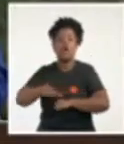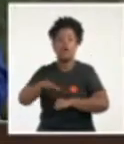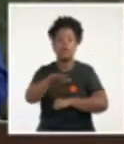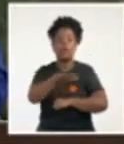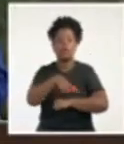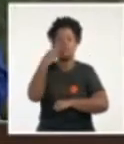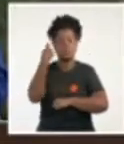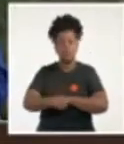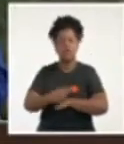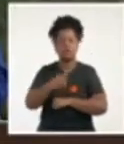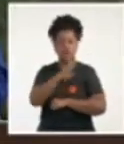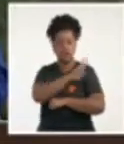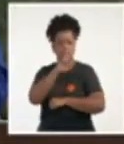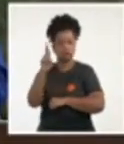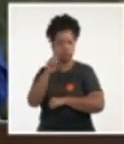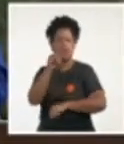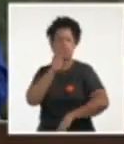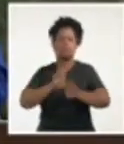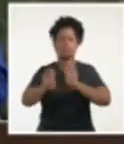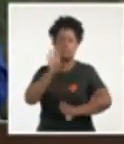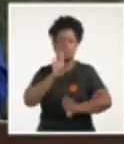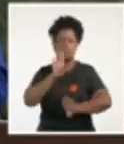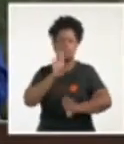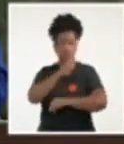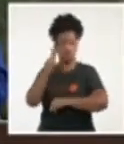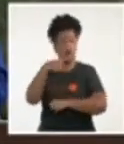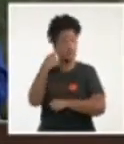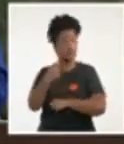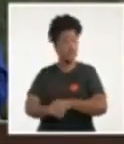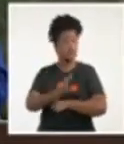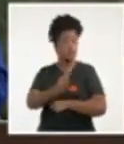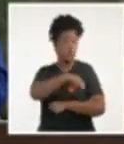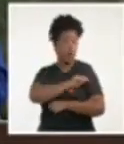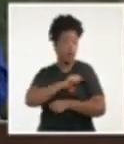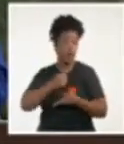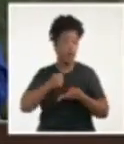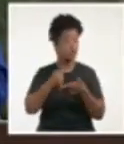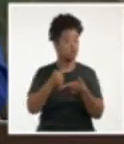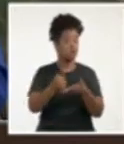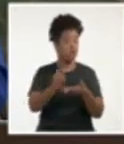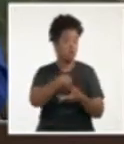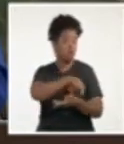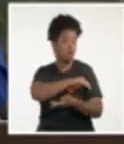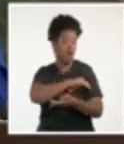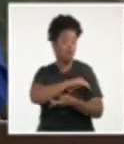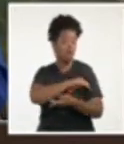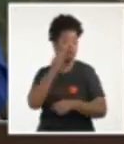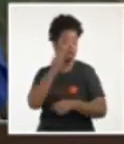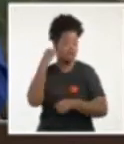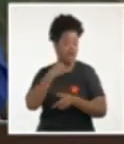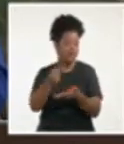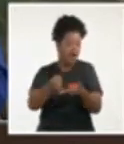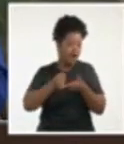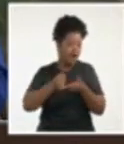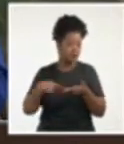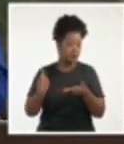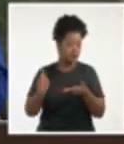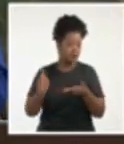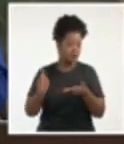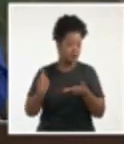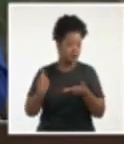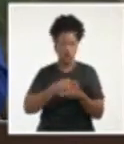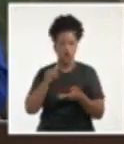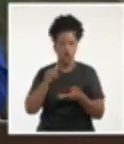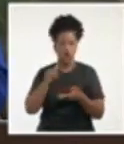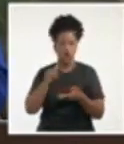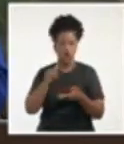revolución, a defender sus derechos. Y el pueblo apoyó, o sea que el pueblo está consciente de eso, pero además nosotros no hemos alentado a nadie desde